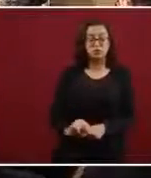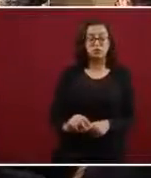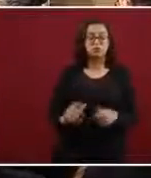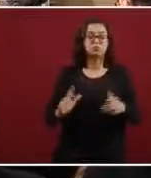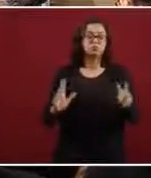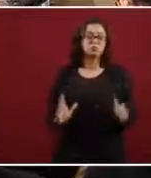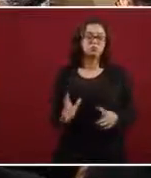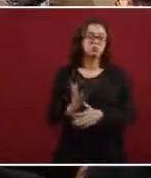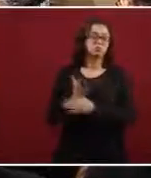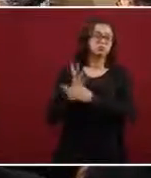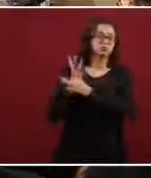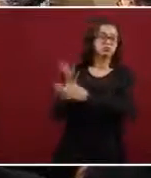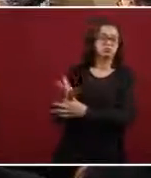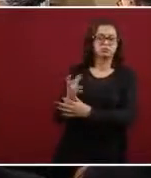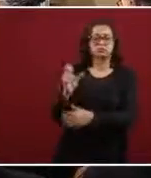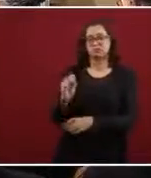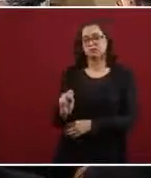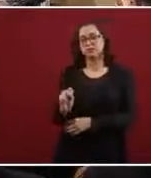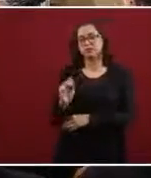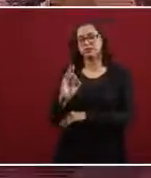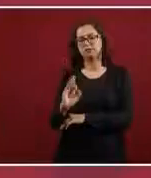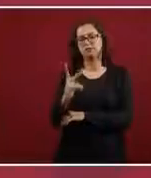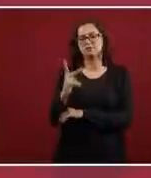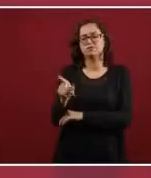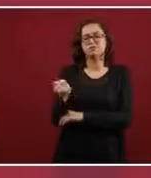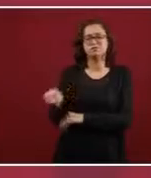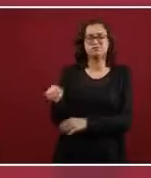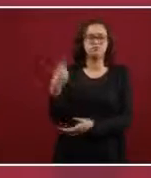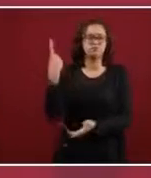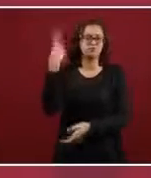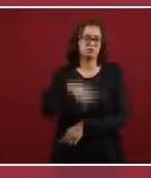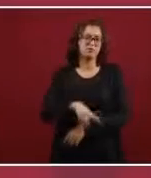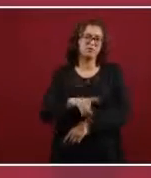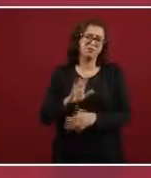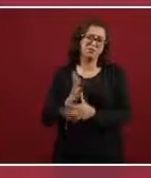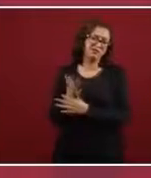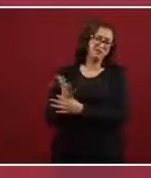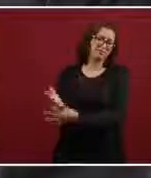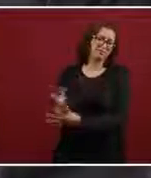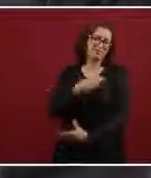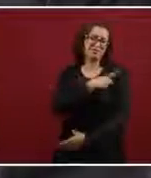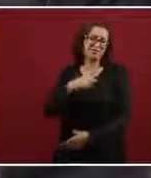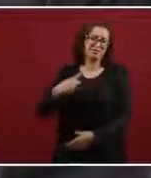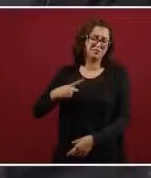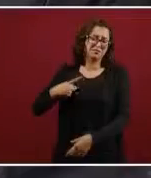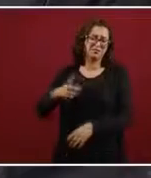que recomendar la misma Secretaría de la Función Pública.